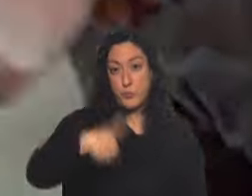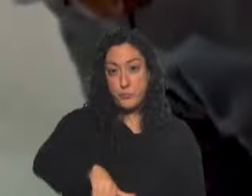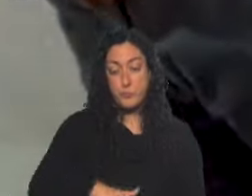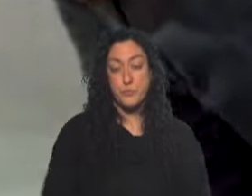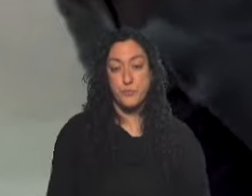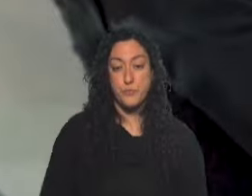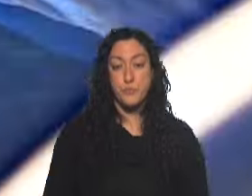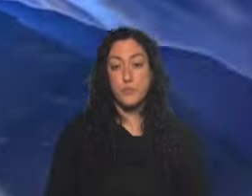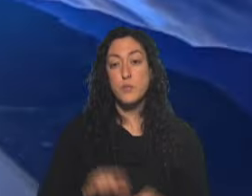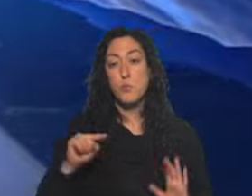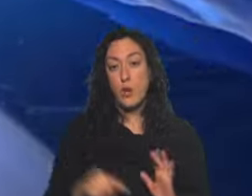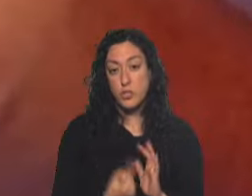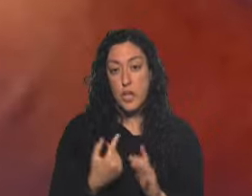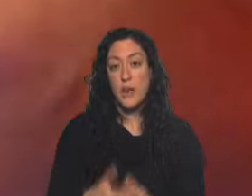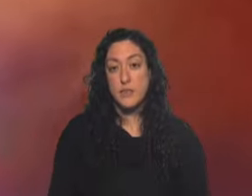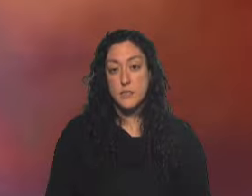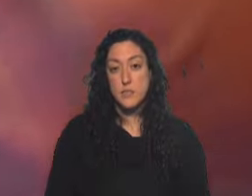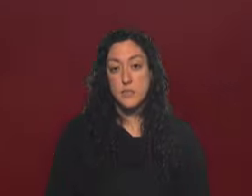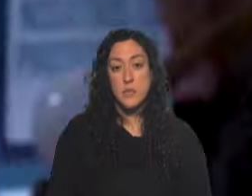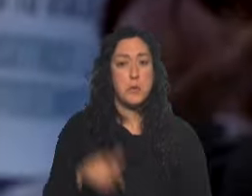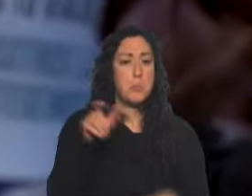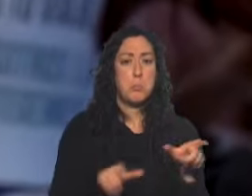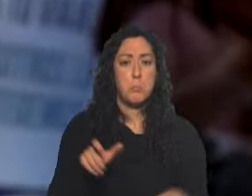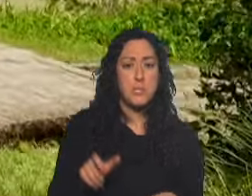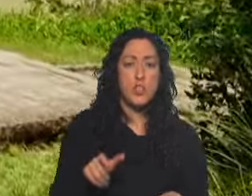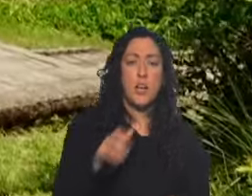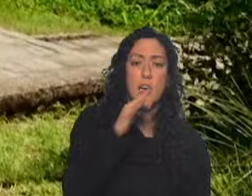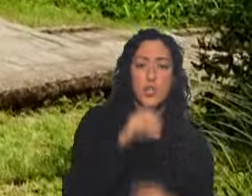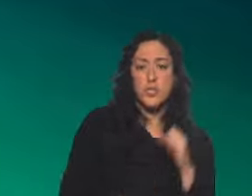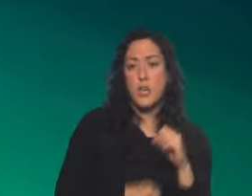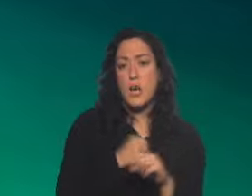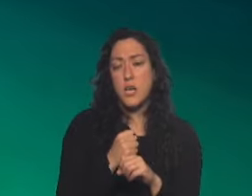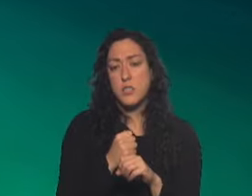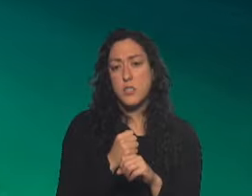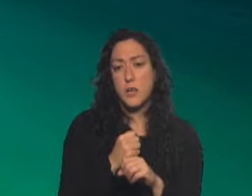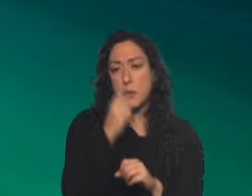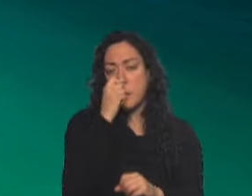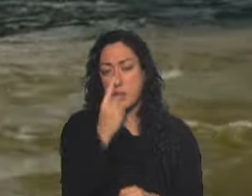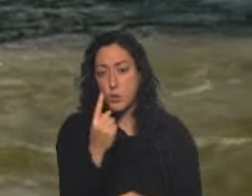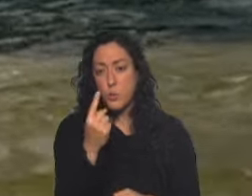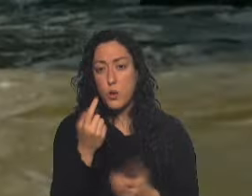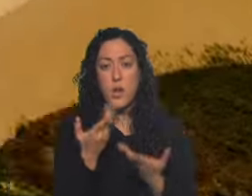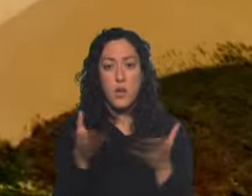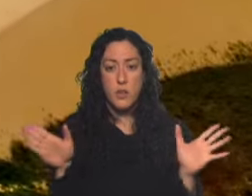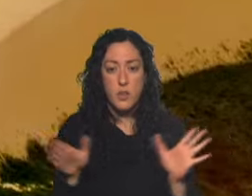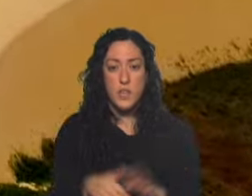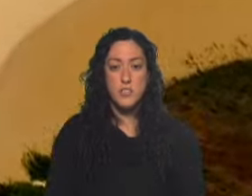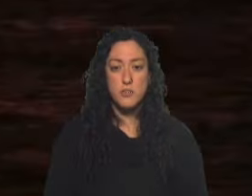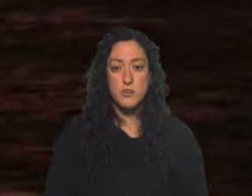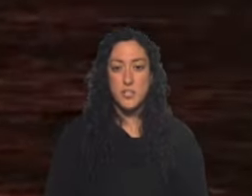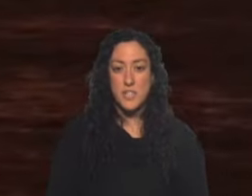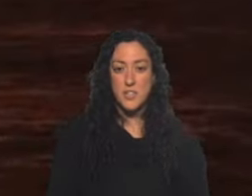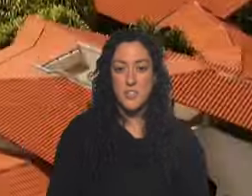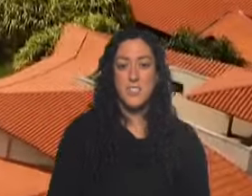Aquí, en la Ciudad de Buenos Aires, estará abierta para todo el público de 14 a 21. Sin embargo, atentos, lunes y